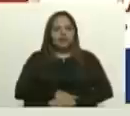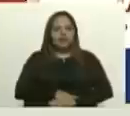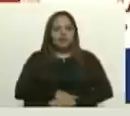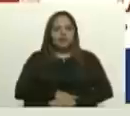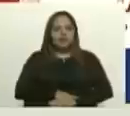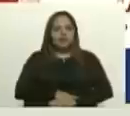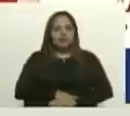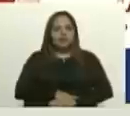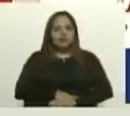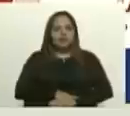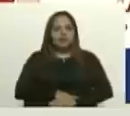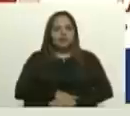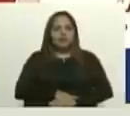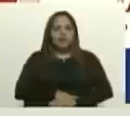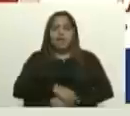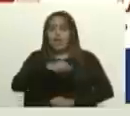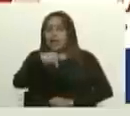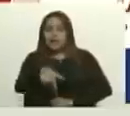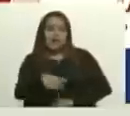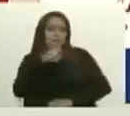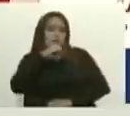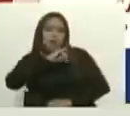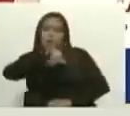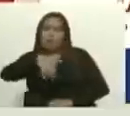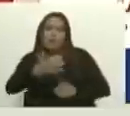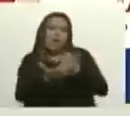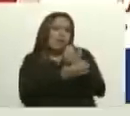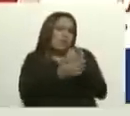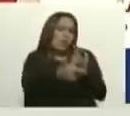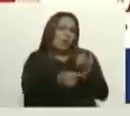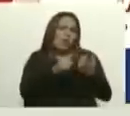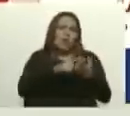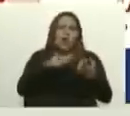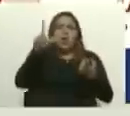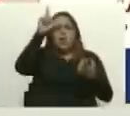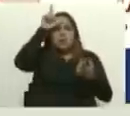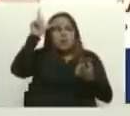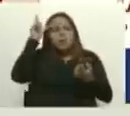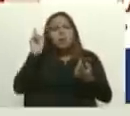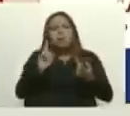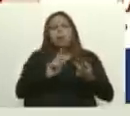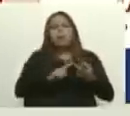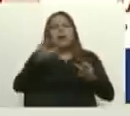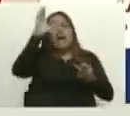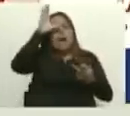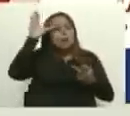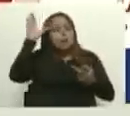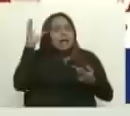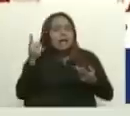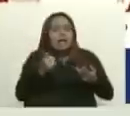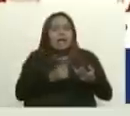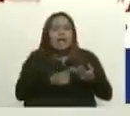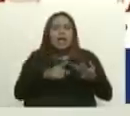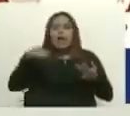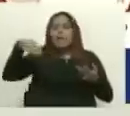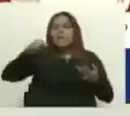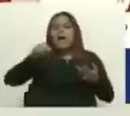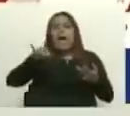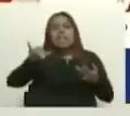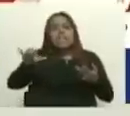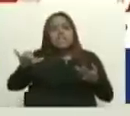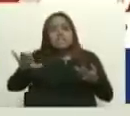Aquí no iba a mandar ni Juan Guaidó, ni Leopoldo López, ni Capriles, ni María Corina,